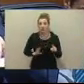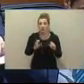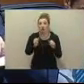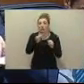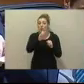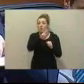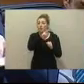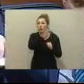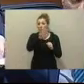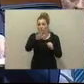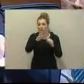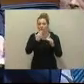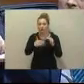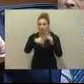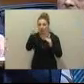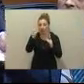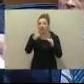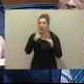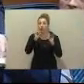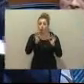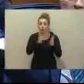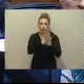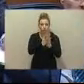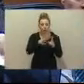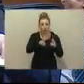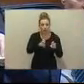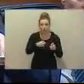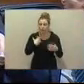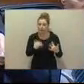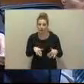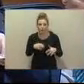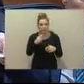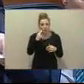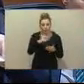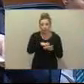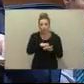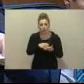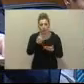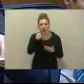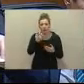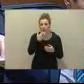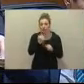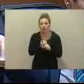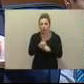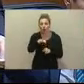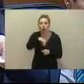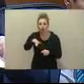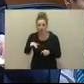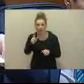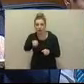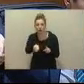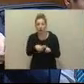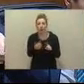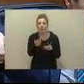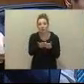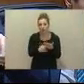sabe perfectamente que cada inicio de curso tiemblan por el destino que les corresponderá y exigen y buscan y piden soluciones y todo lo